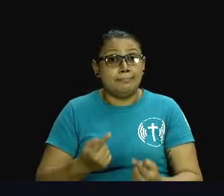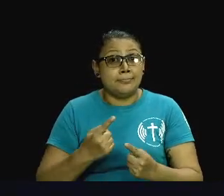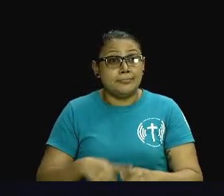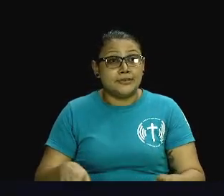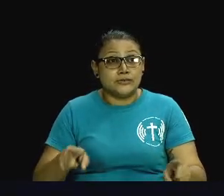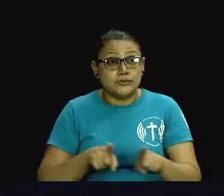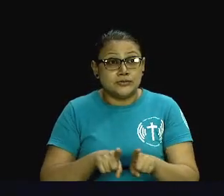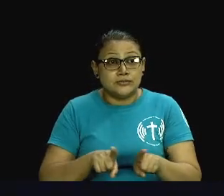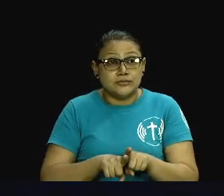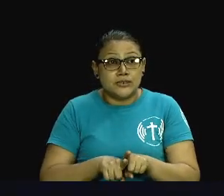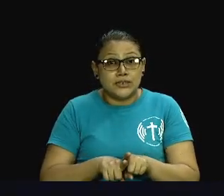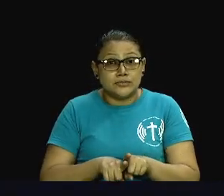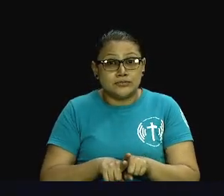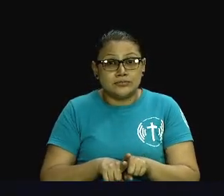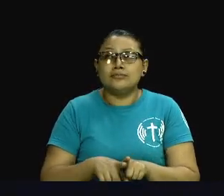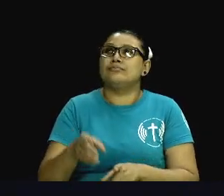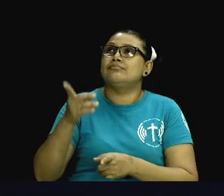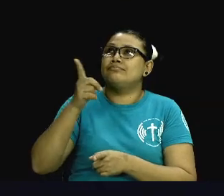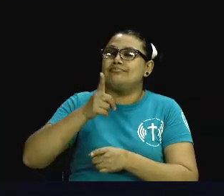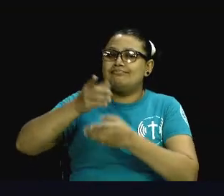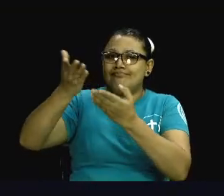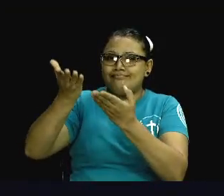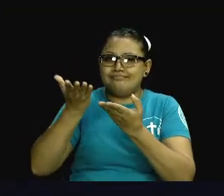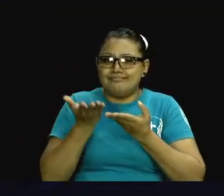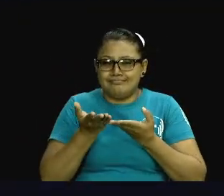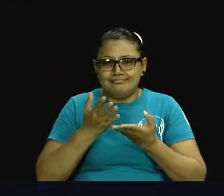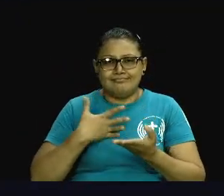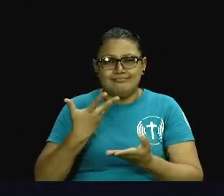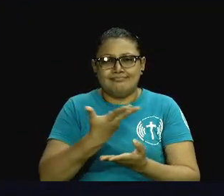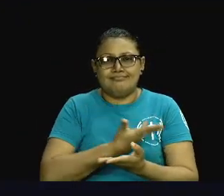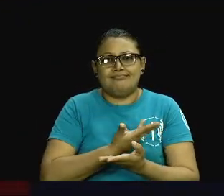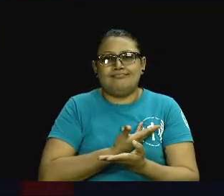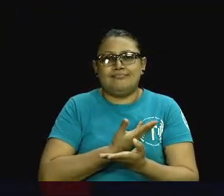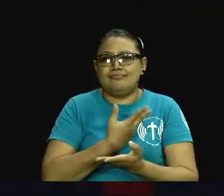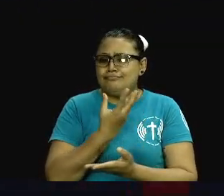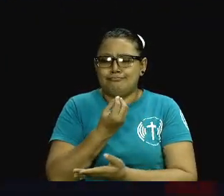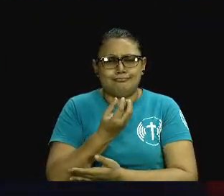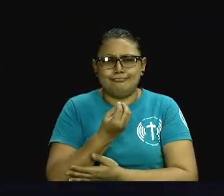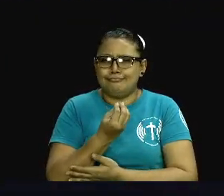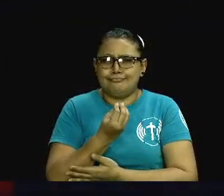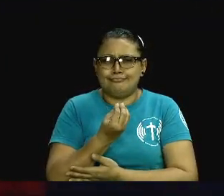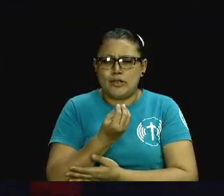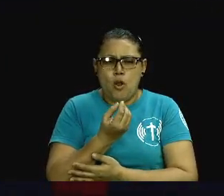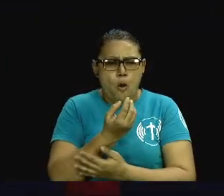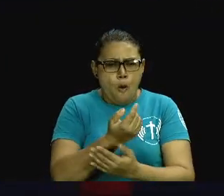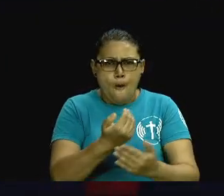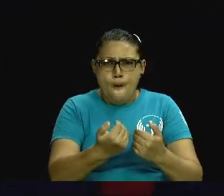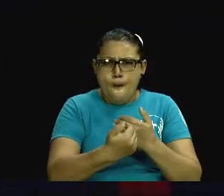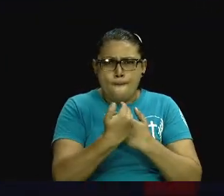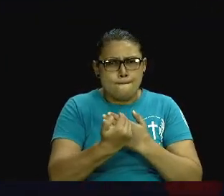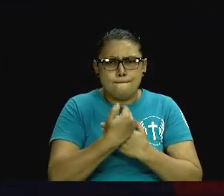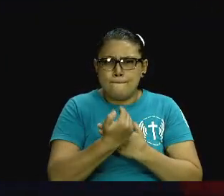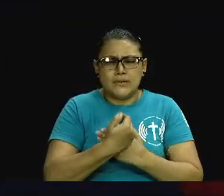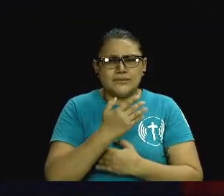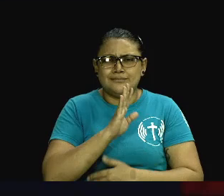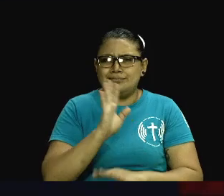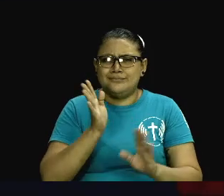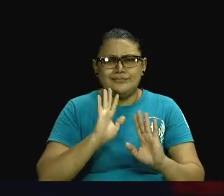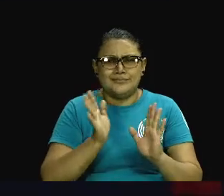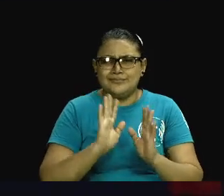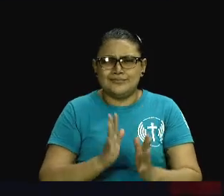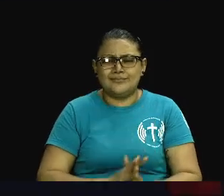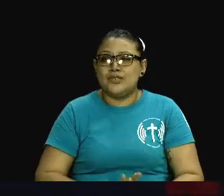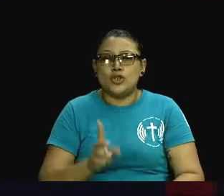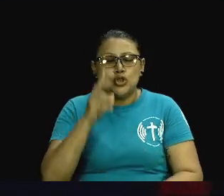dios es nuestro ayudador y cuando dice no temeré lo que me puede hacer el hombre no es que me va a ser daño